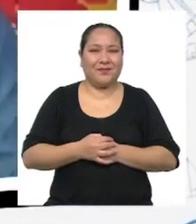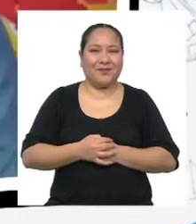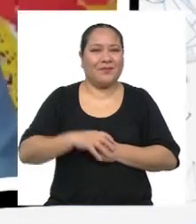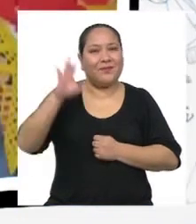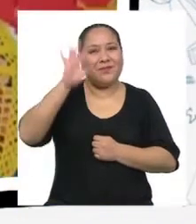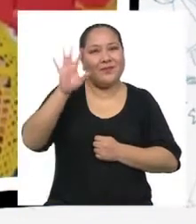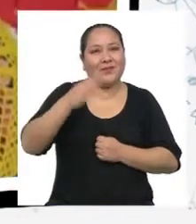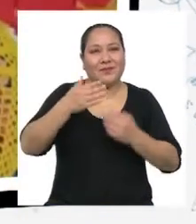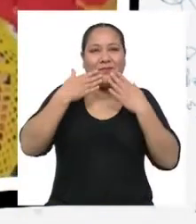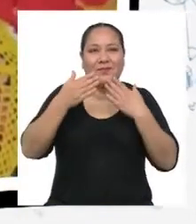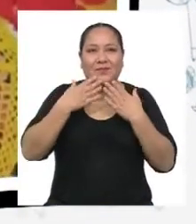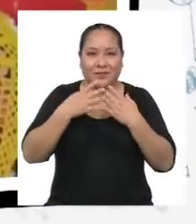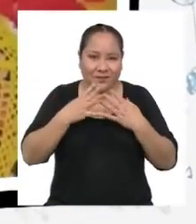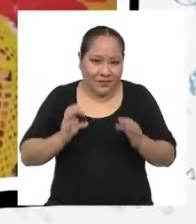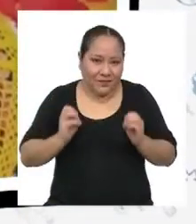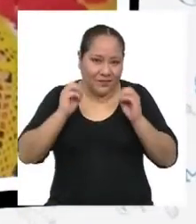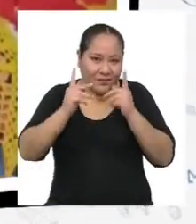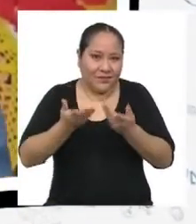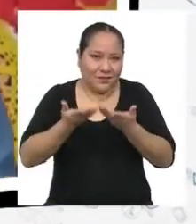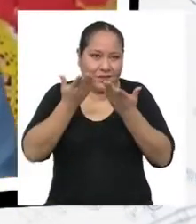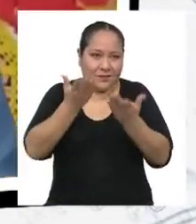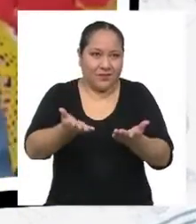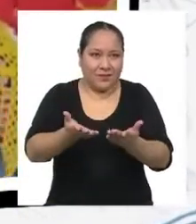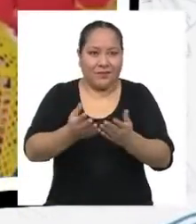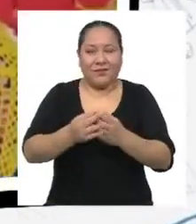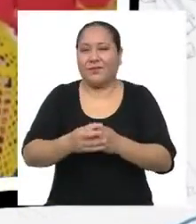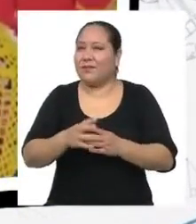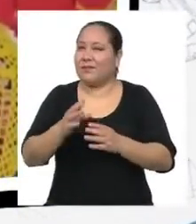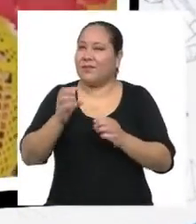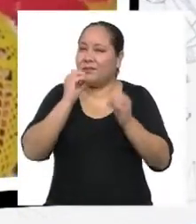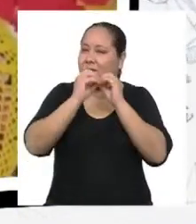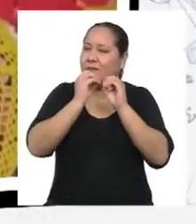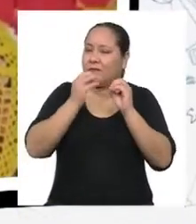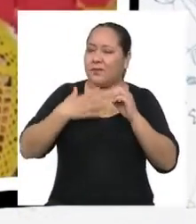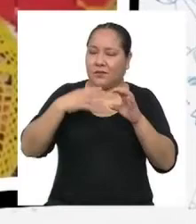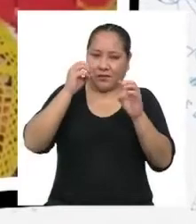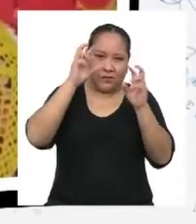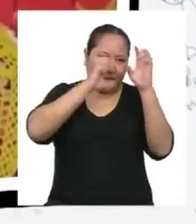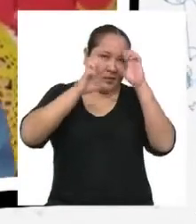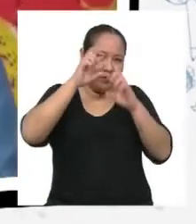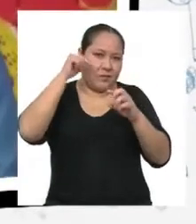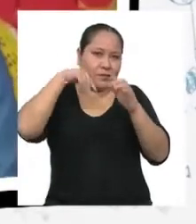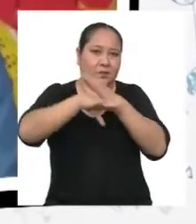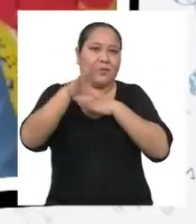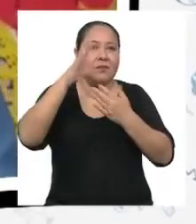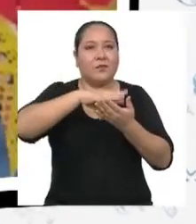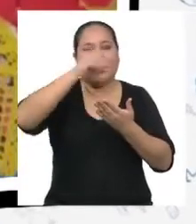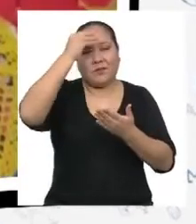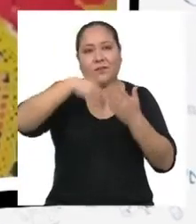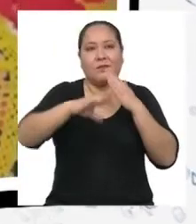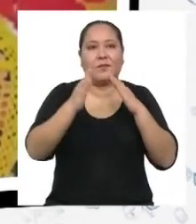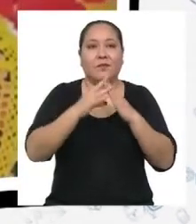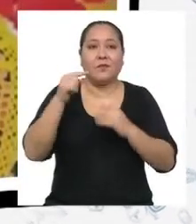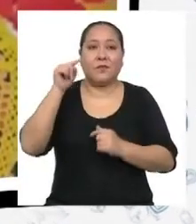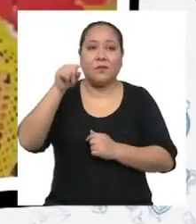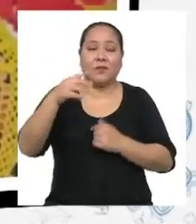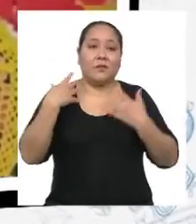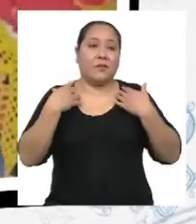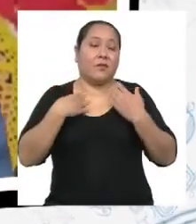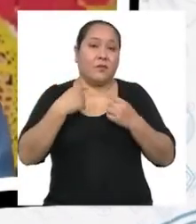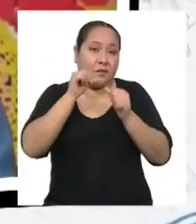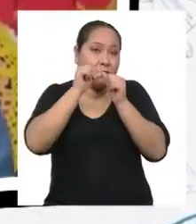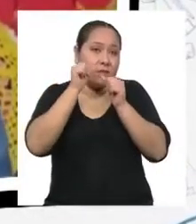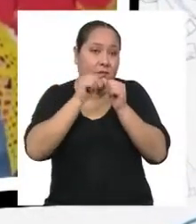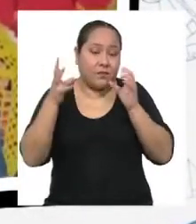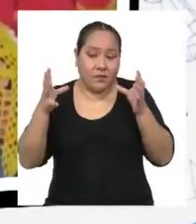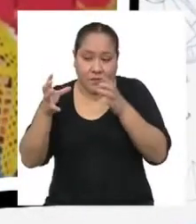Hola, gracias por darme la oportunidad de aclarar mis dudas en Aprendo en Casa. Yo aquí ya tengo mis datos agrupados